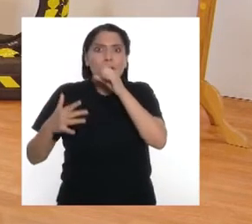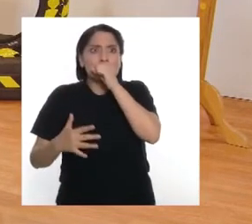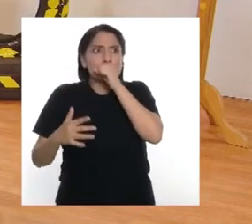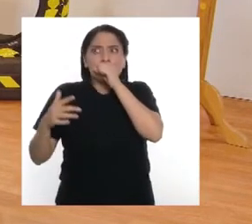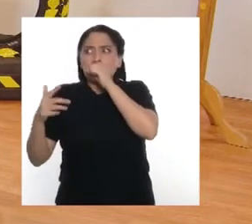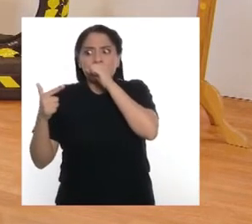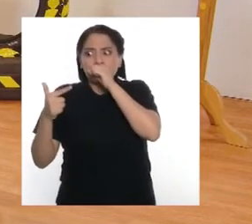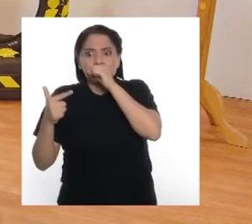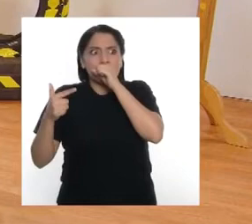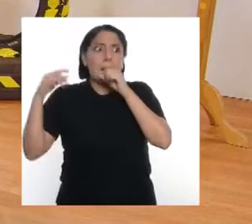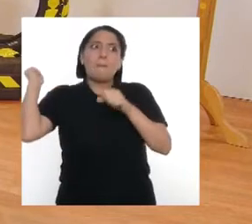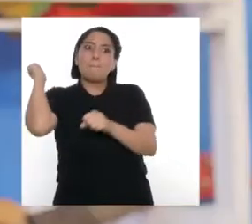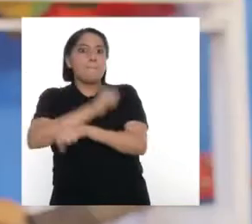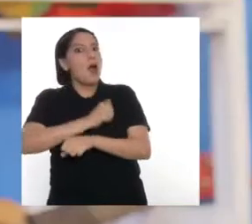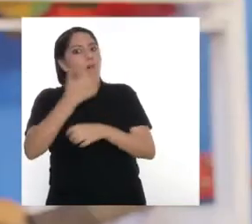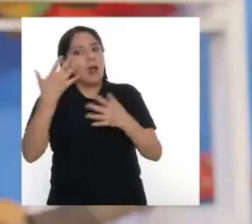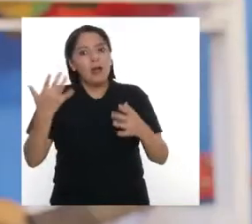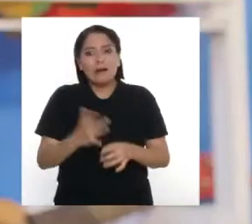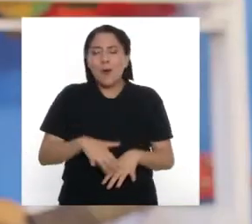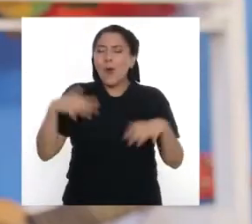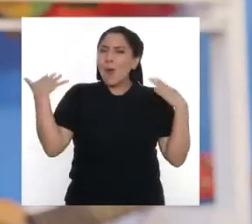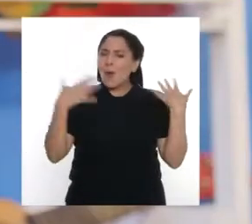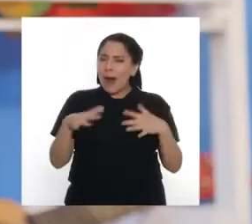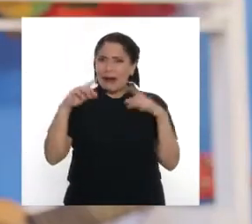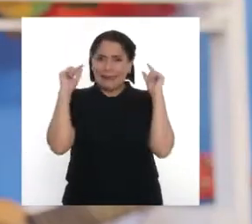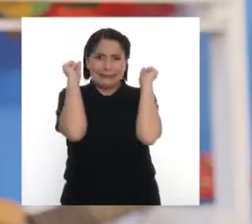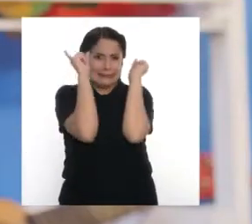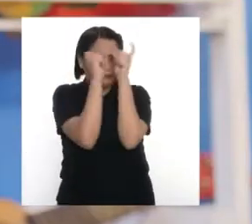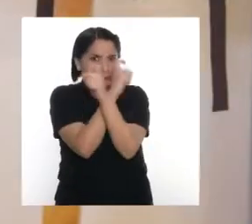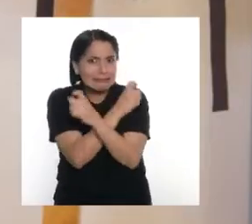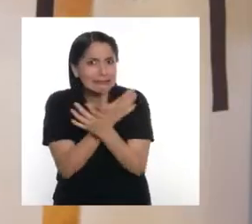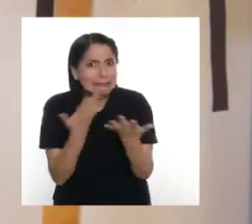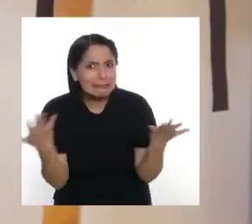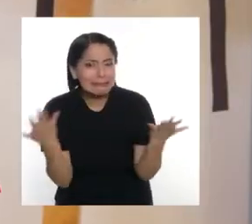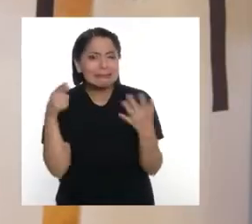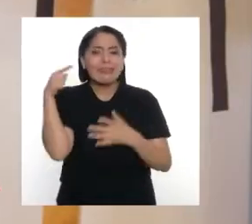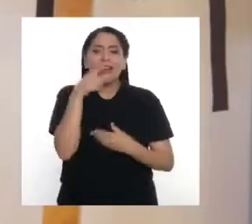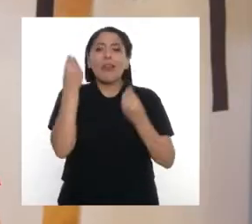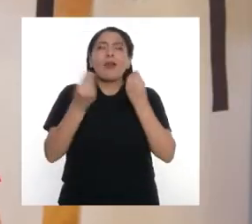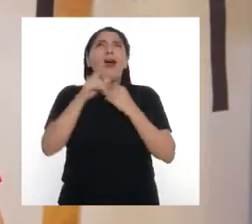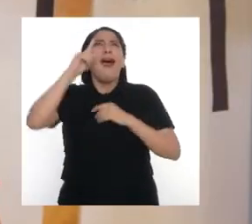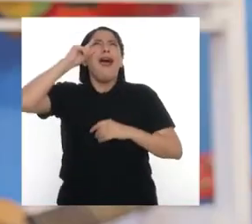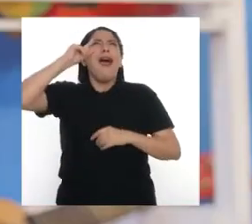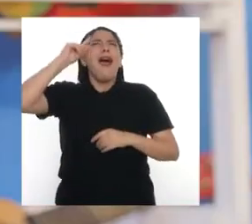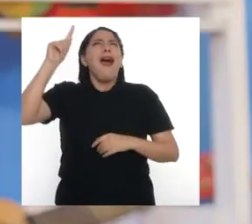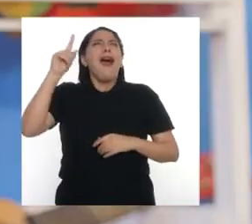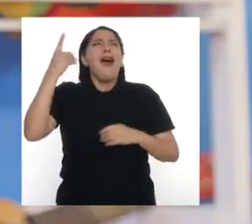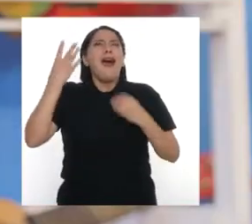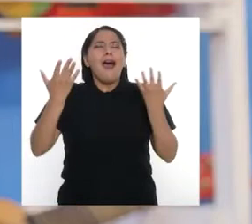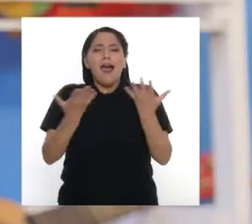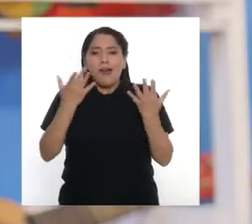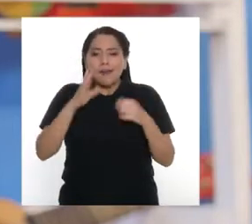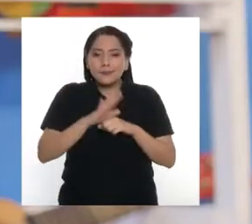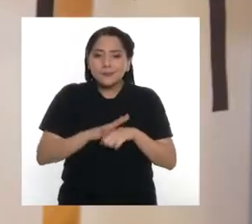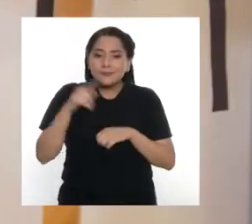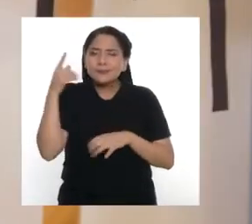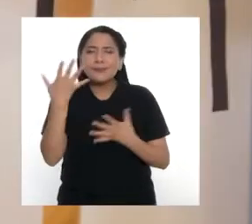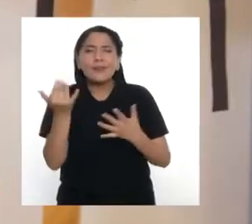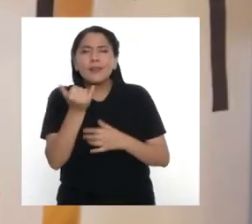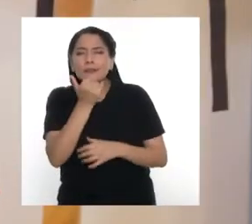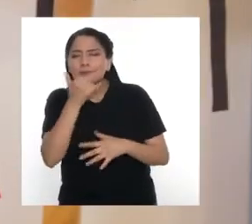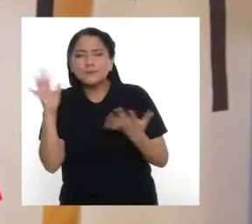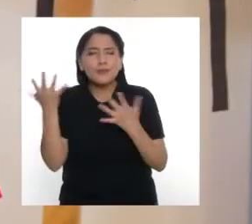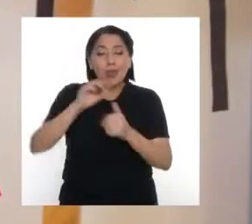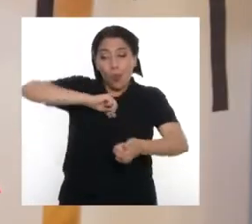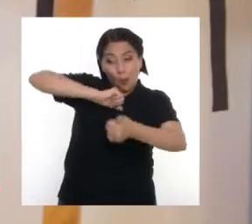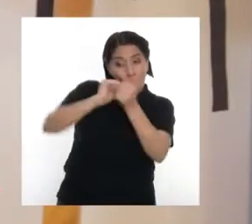queda sin rimar, pierde. Eso suena bastante difícil. Se me acaba de ocurrir algo. Cuenta. ¿Qué tal